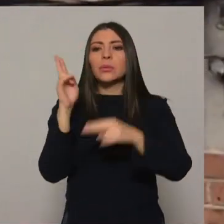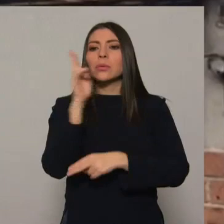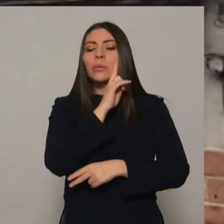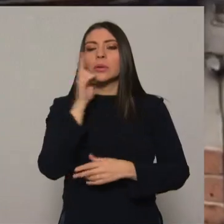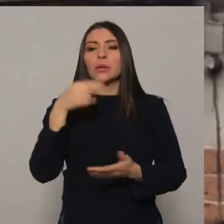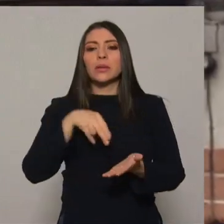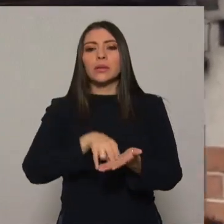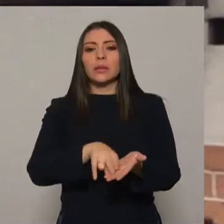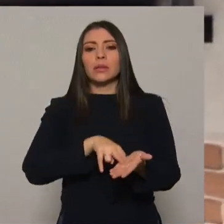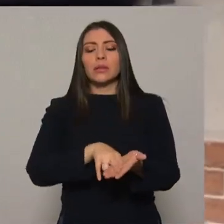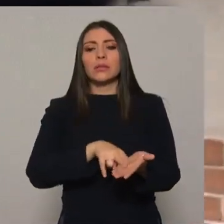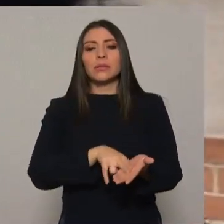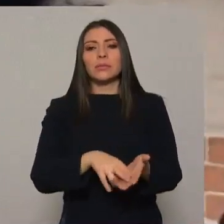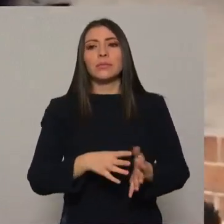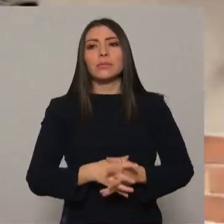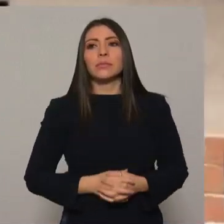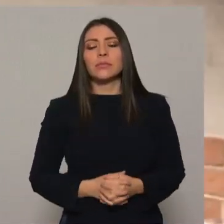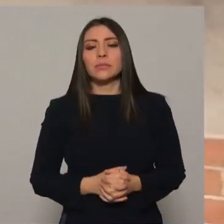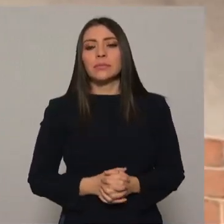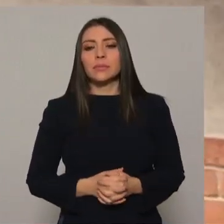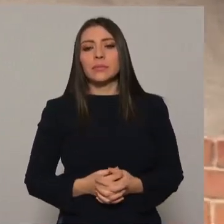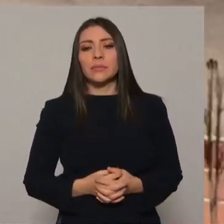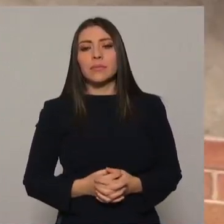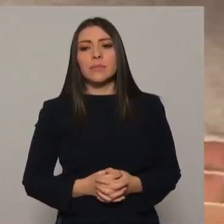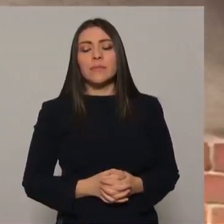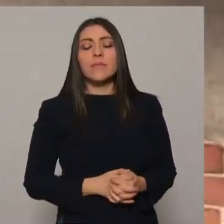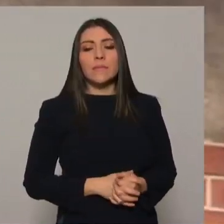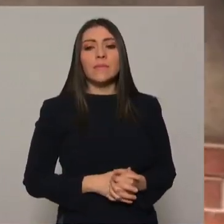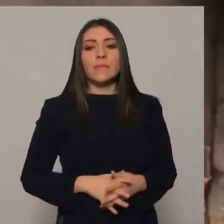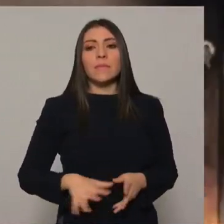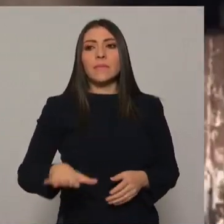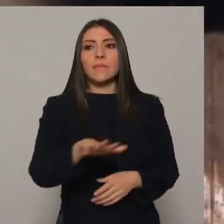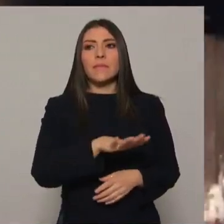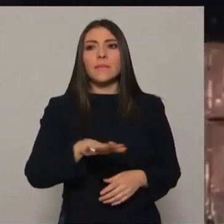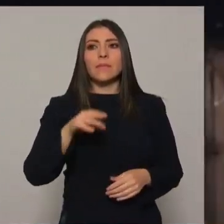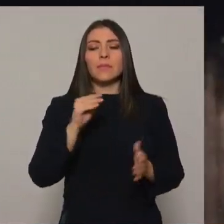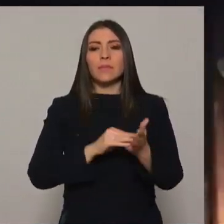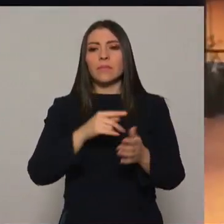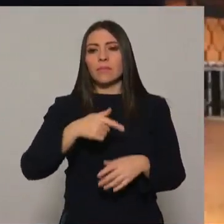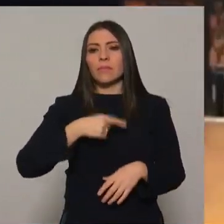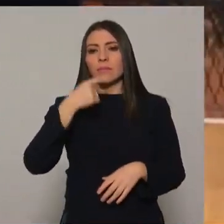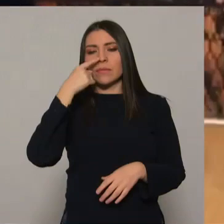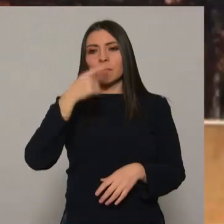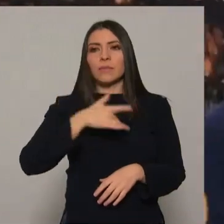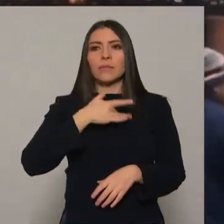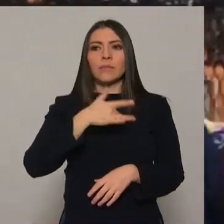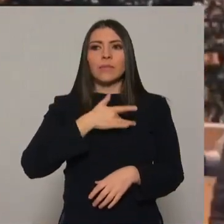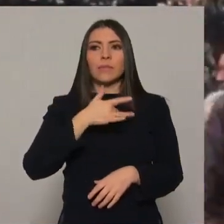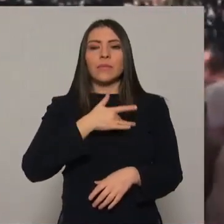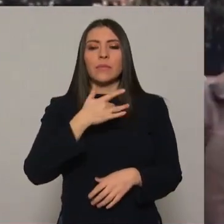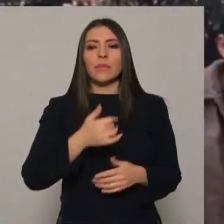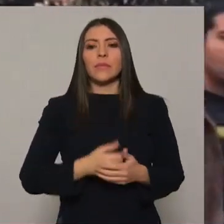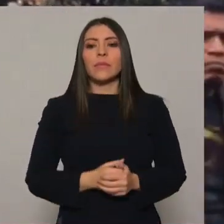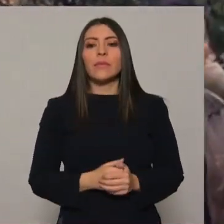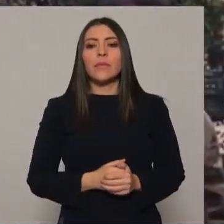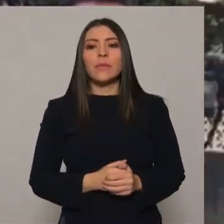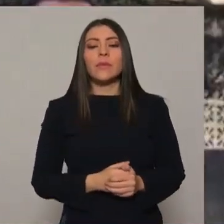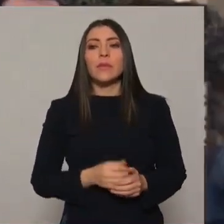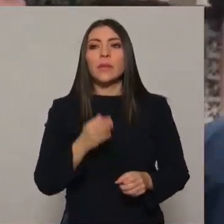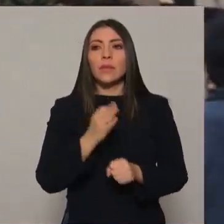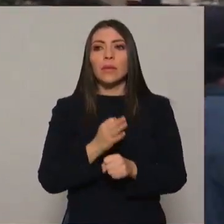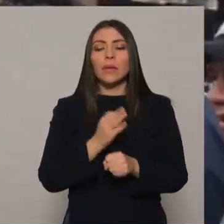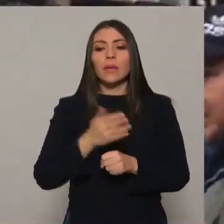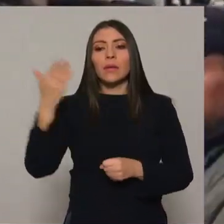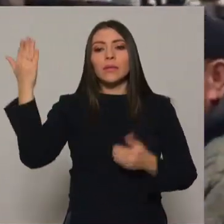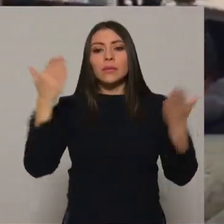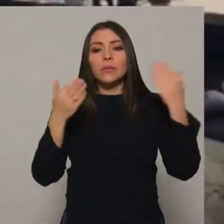sí, incluso está todavía en una bodega, se siente el aroma así medio feo. Oye, y hasta el momento han venido autoridades de